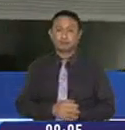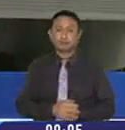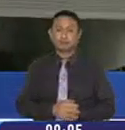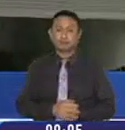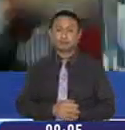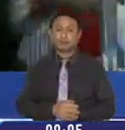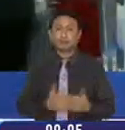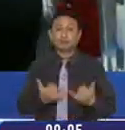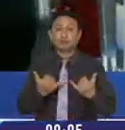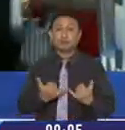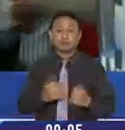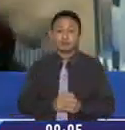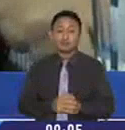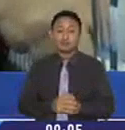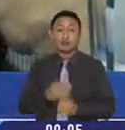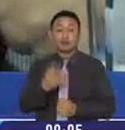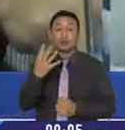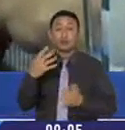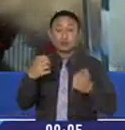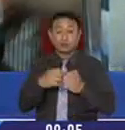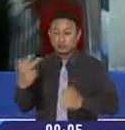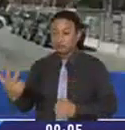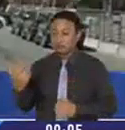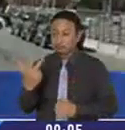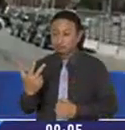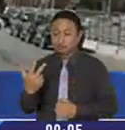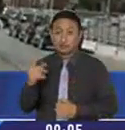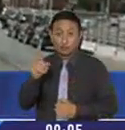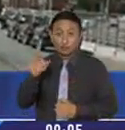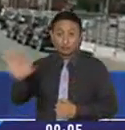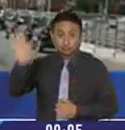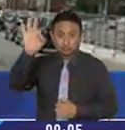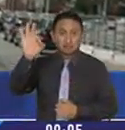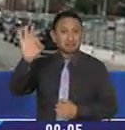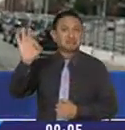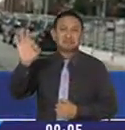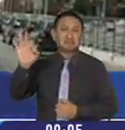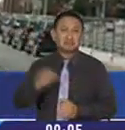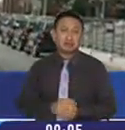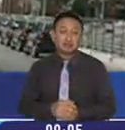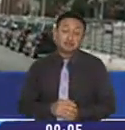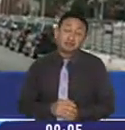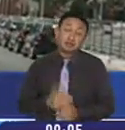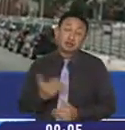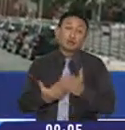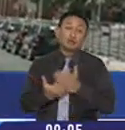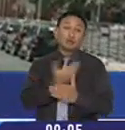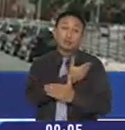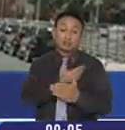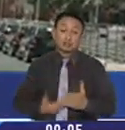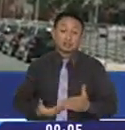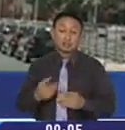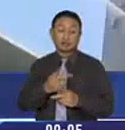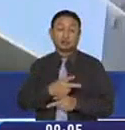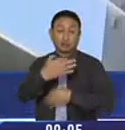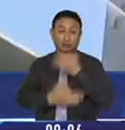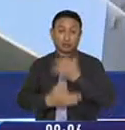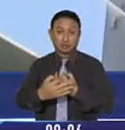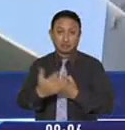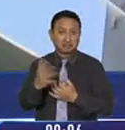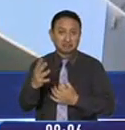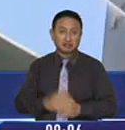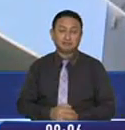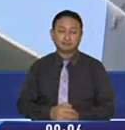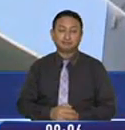de la Cuarta Terna no escogió el vocal de la Corte Nacional de Justicia y quién sería el nuevo presidente del Consejo de la Judicatura.